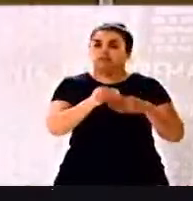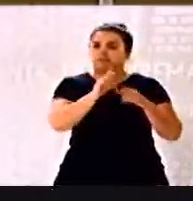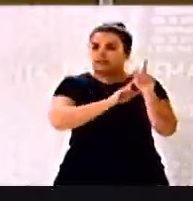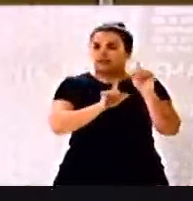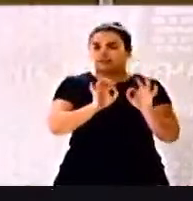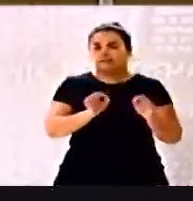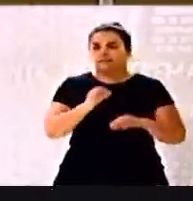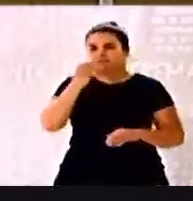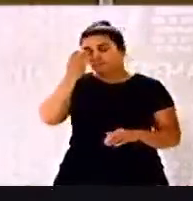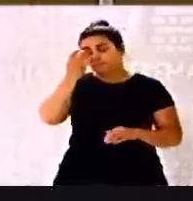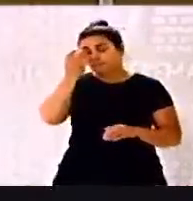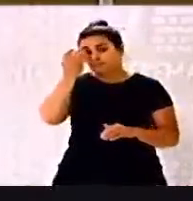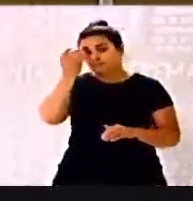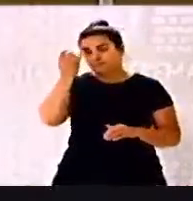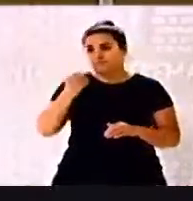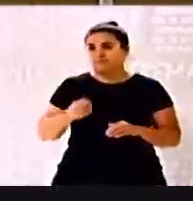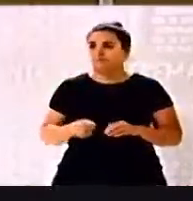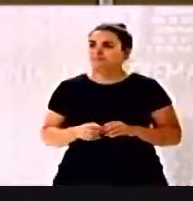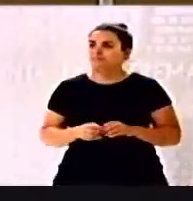viajes.